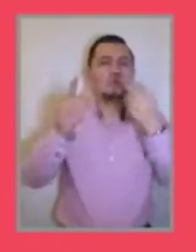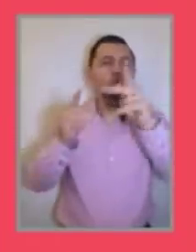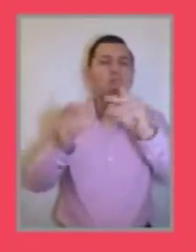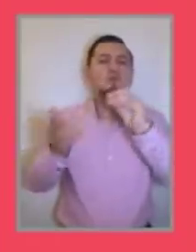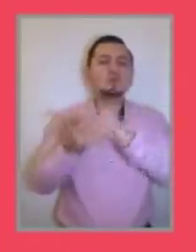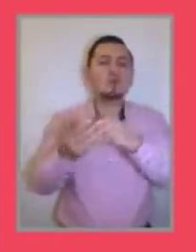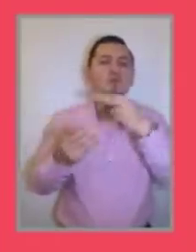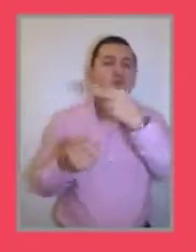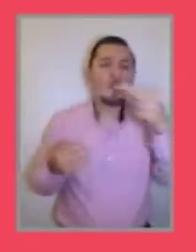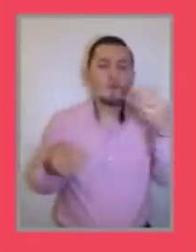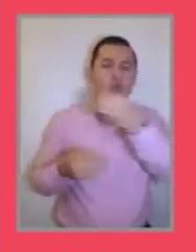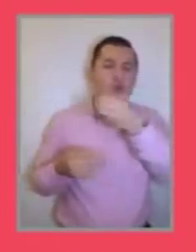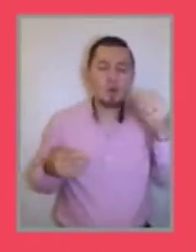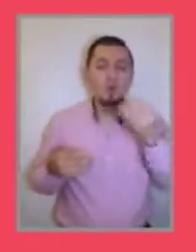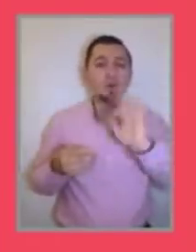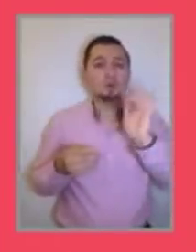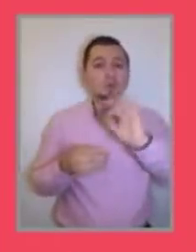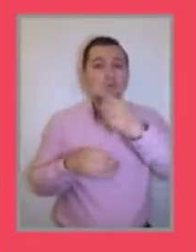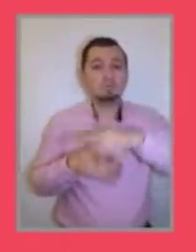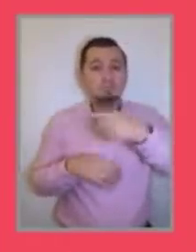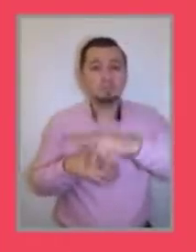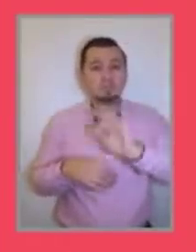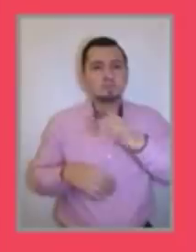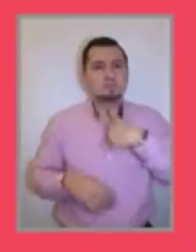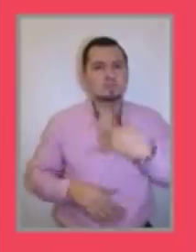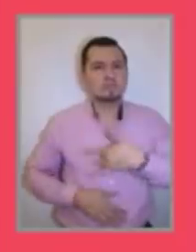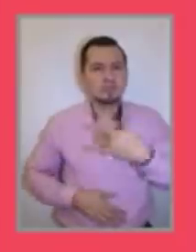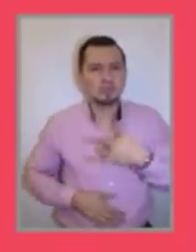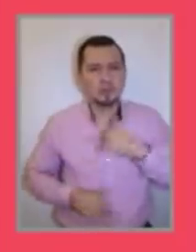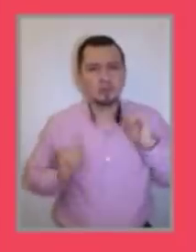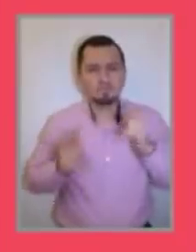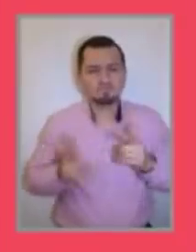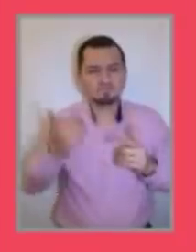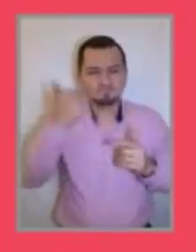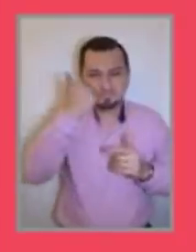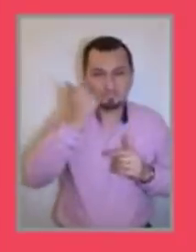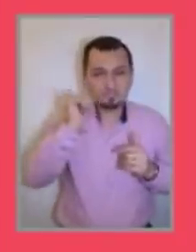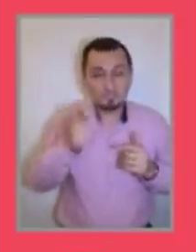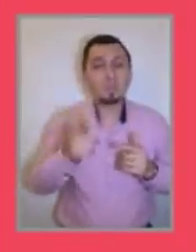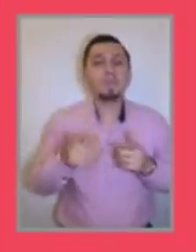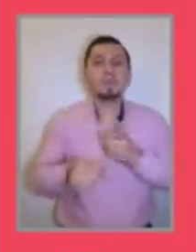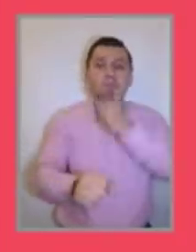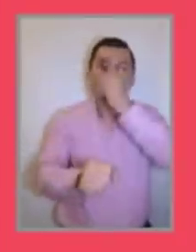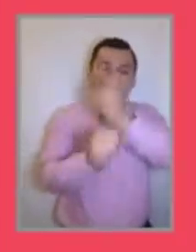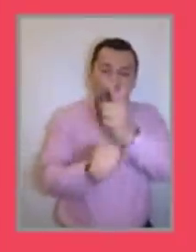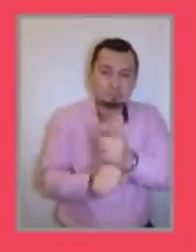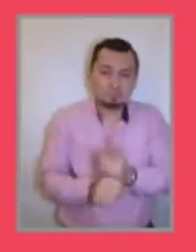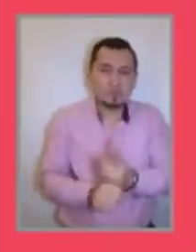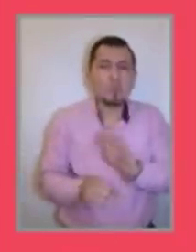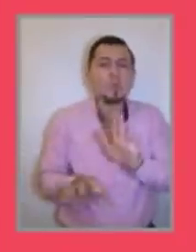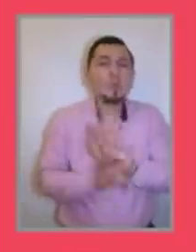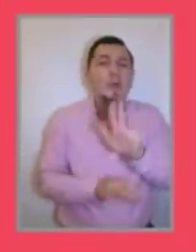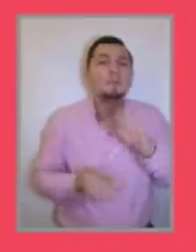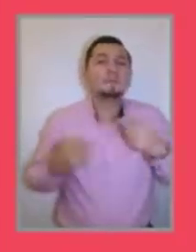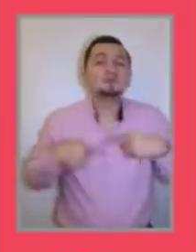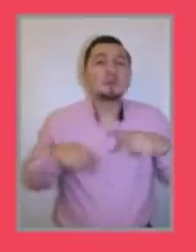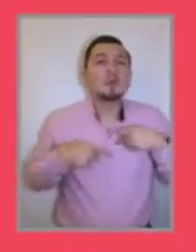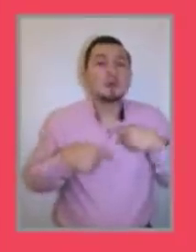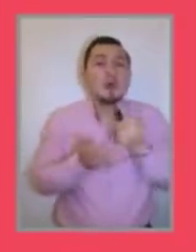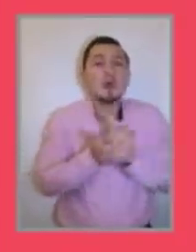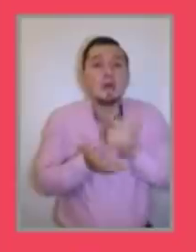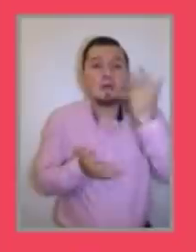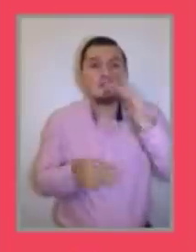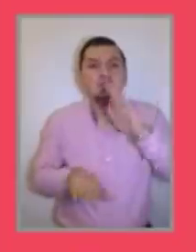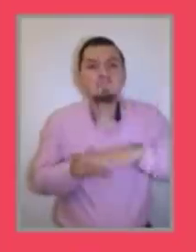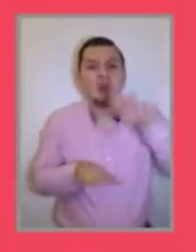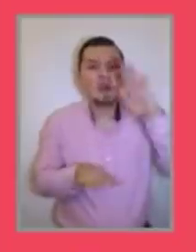el riesgo, si hay presencia de síntomas, y esta plataforma va a identificar quiénes son las personas de riesgo o quiénes son